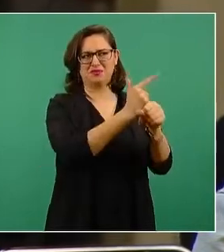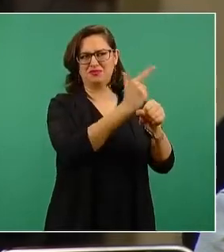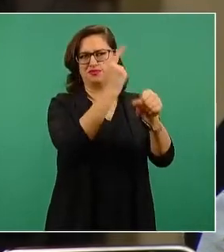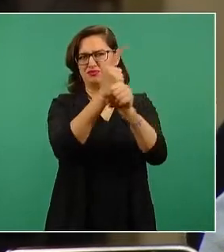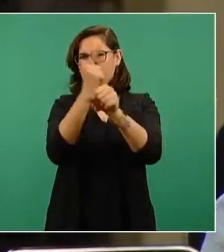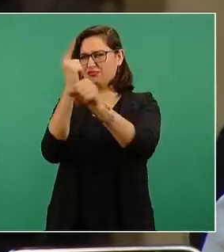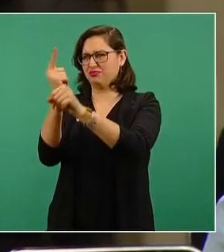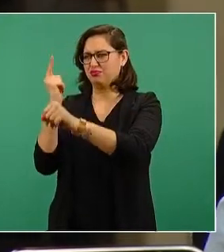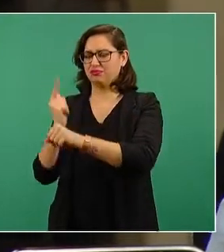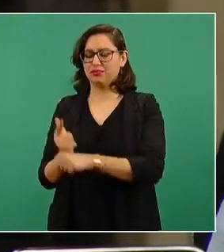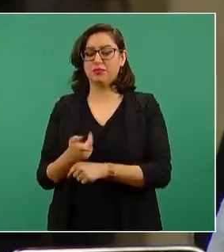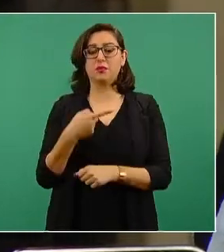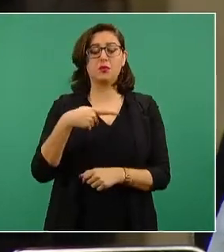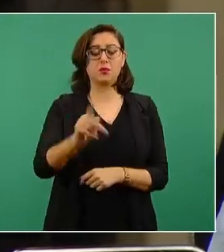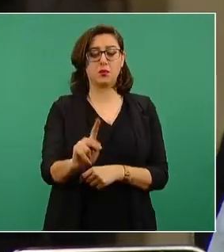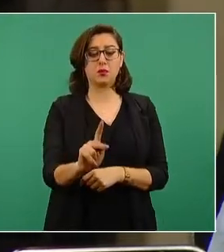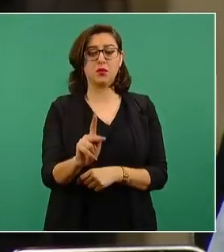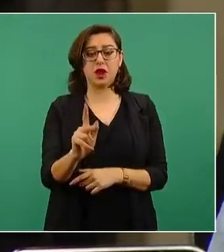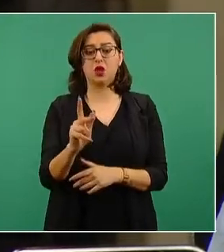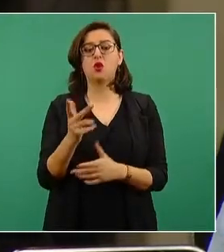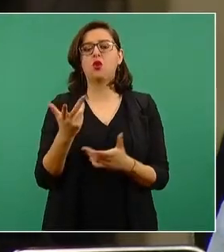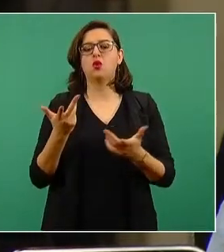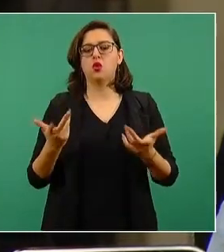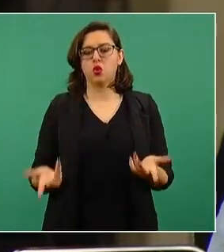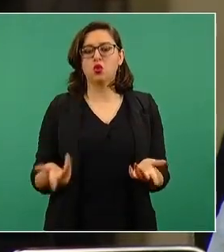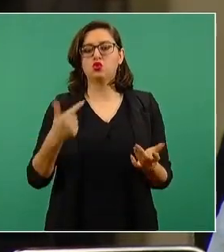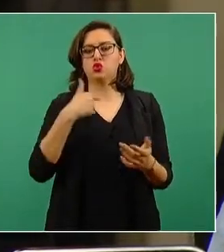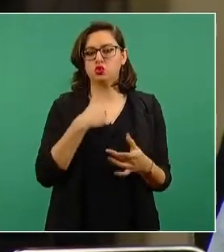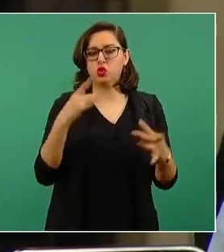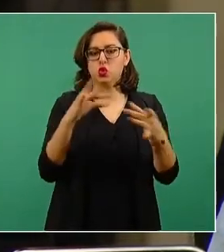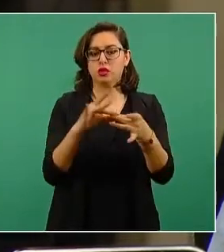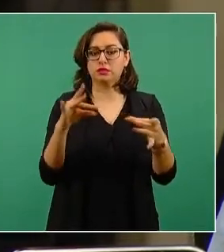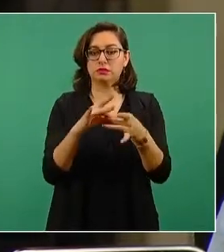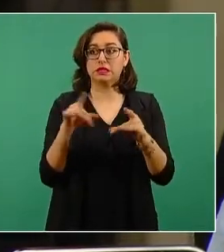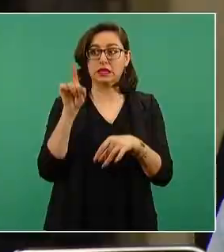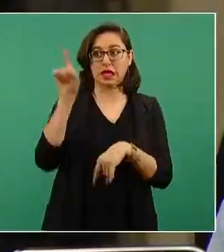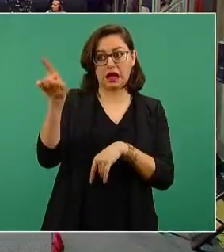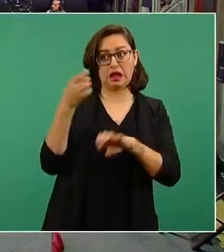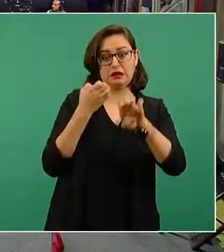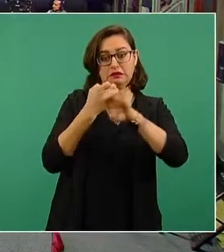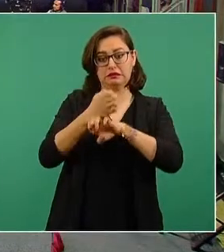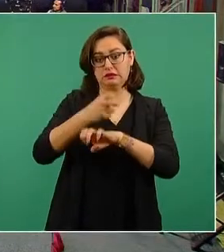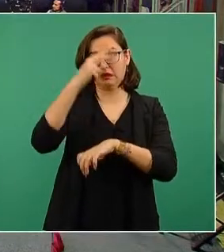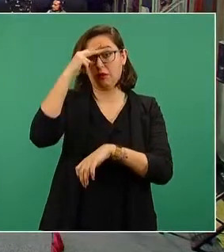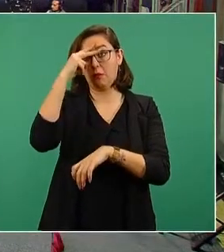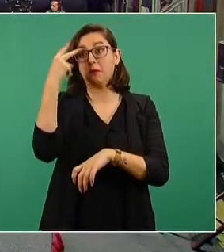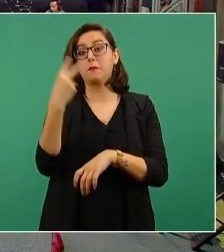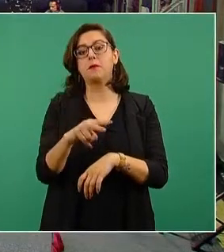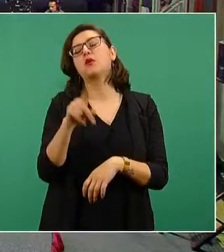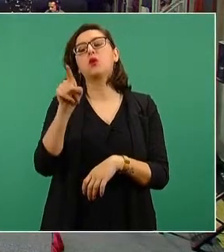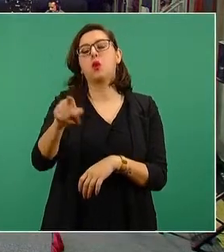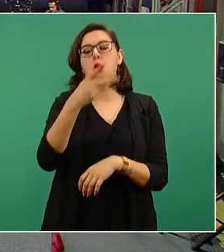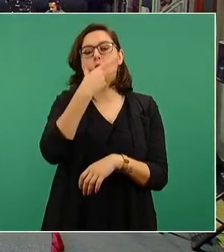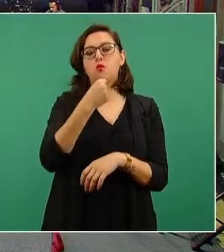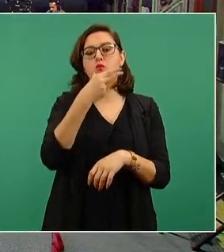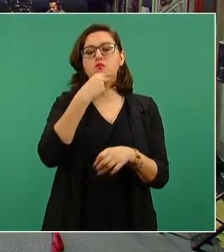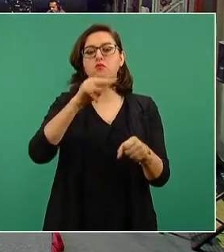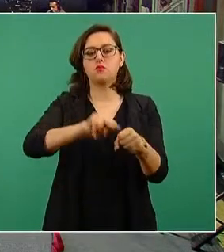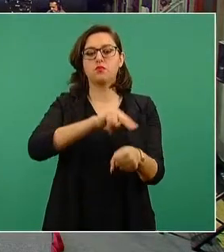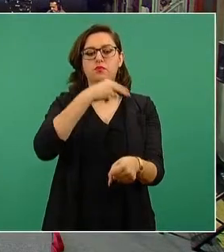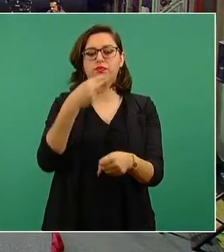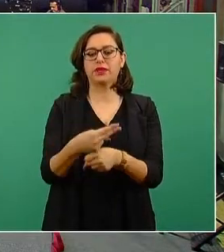pero le toqué un tema en específico en el Estado de México, con un notario de